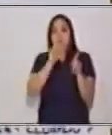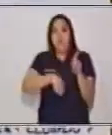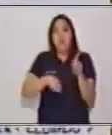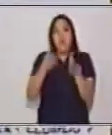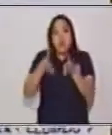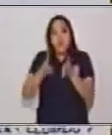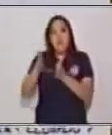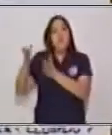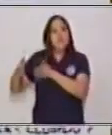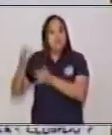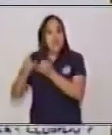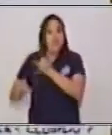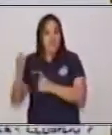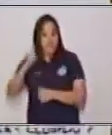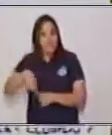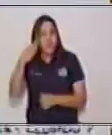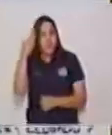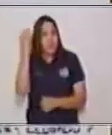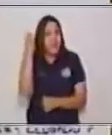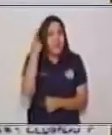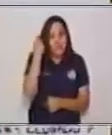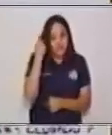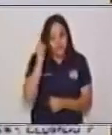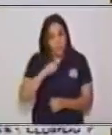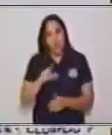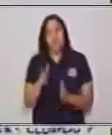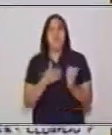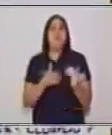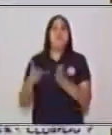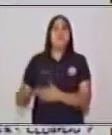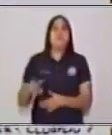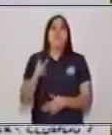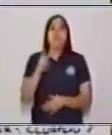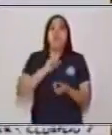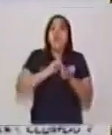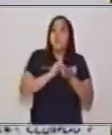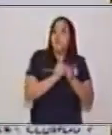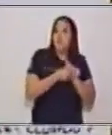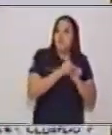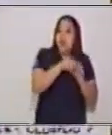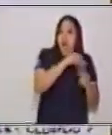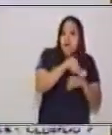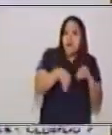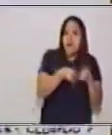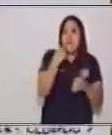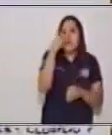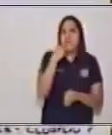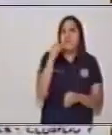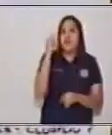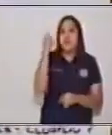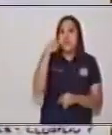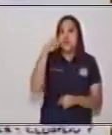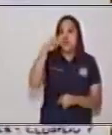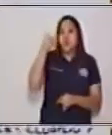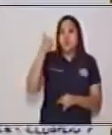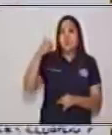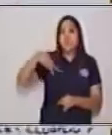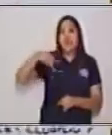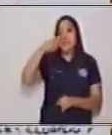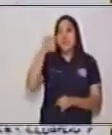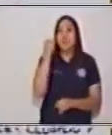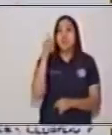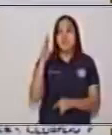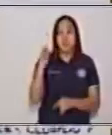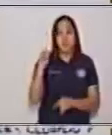casa. Muy bien, tomando en cuenta los modificadores del sustantivo, en este momento quiero que nos enfoquemos en